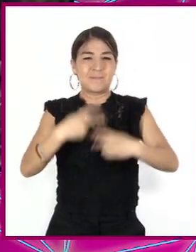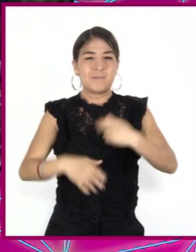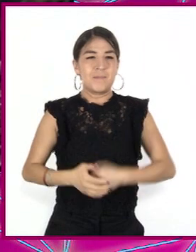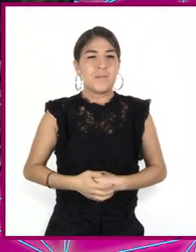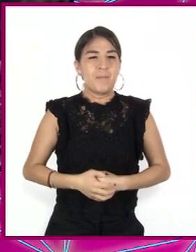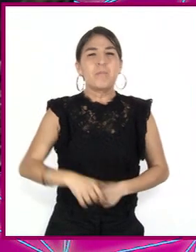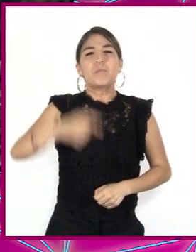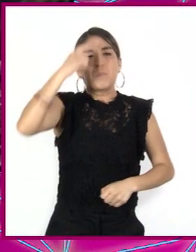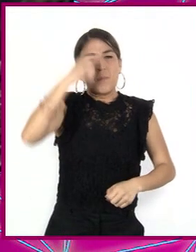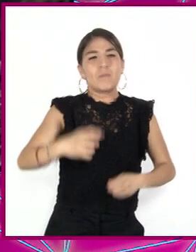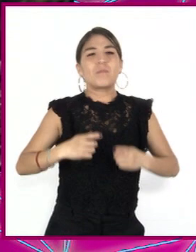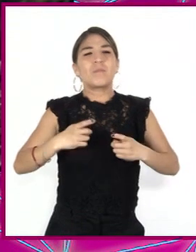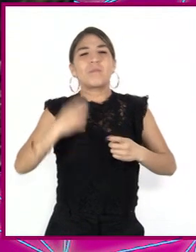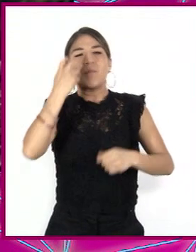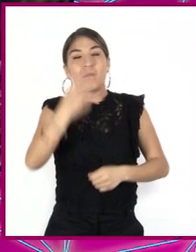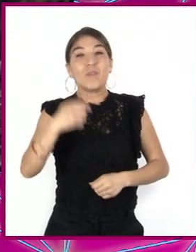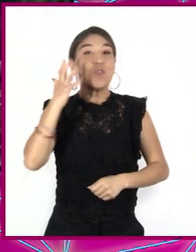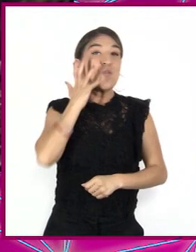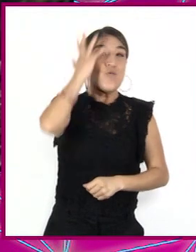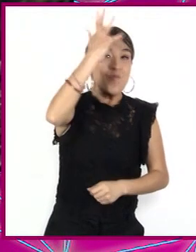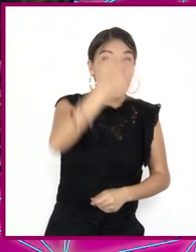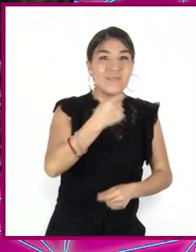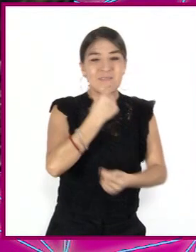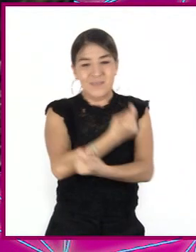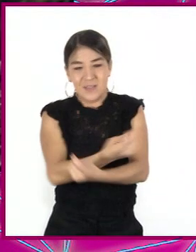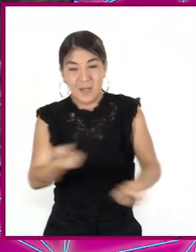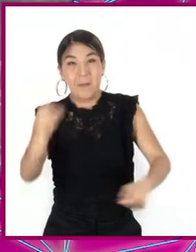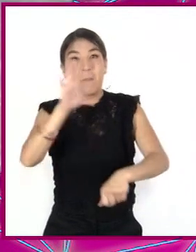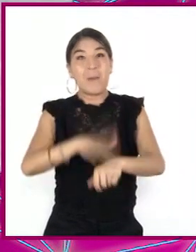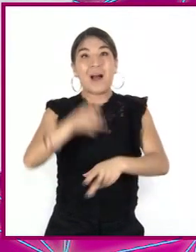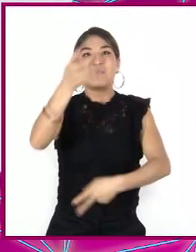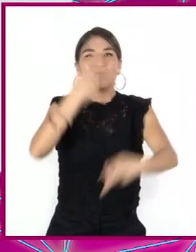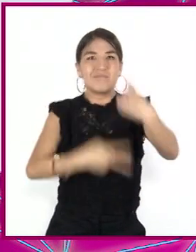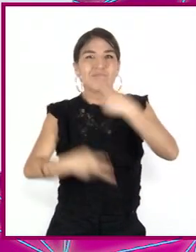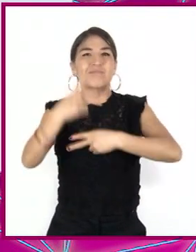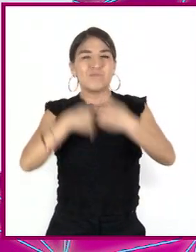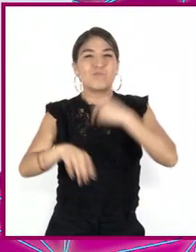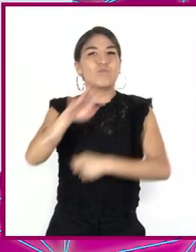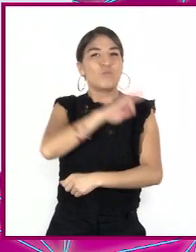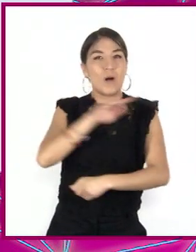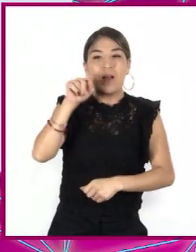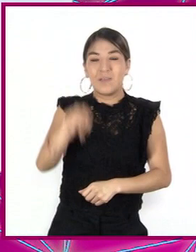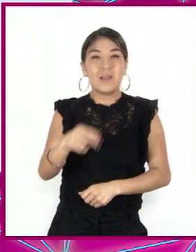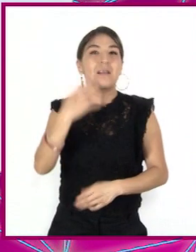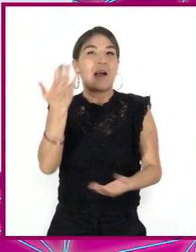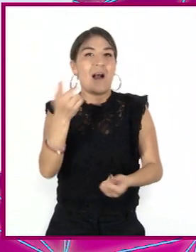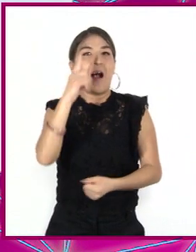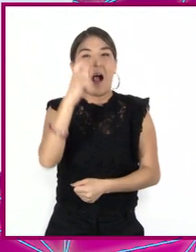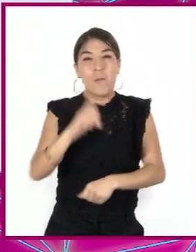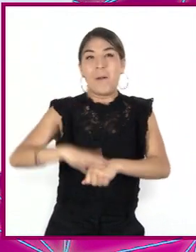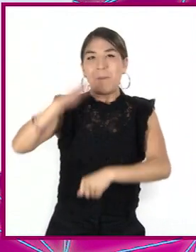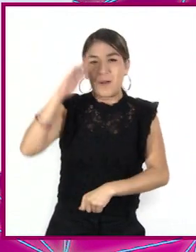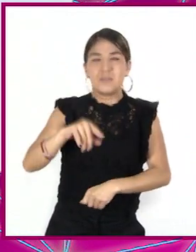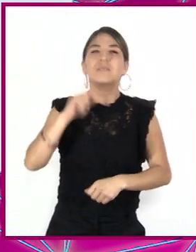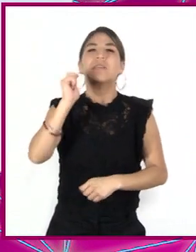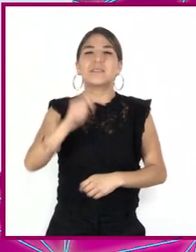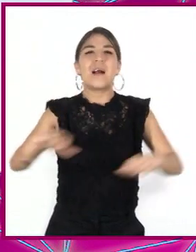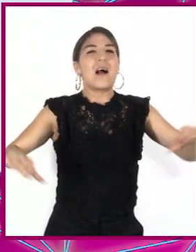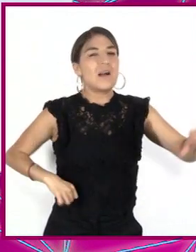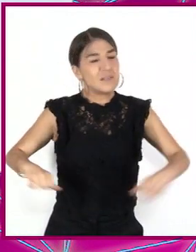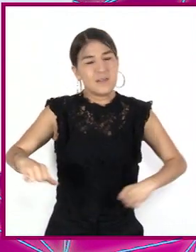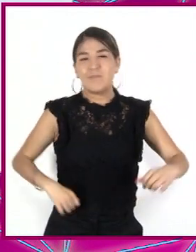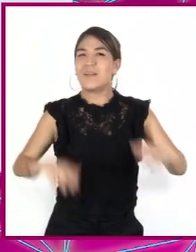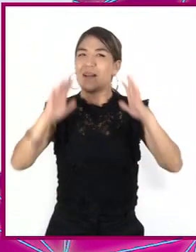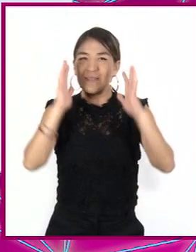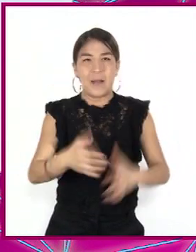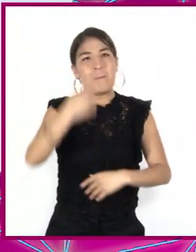Para garantizar que las futuras generaciones puedan gozar de este recurso, es necesario que desde ahora actuemos y pongamos en marcha acciones